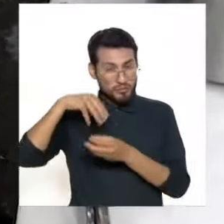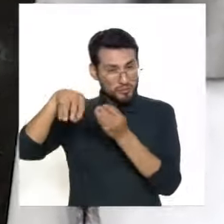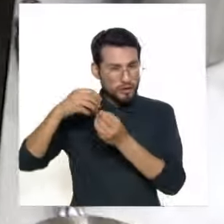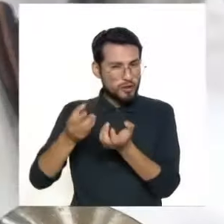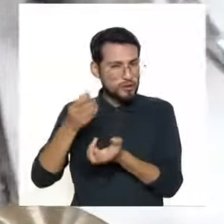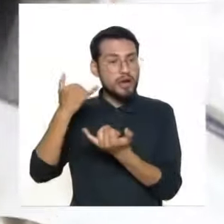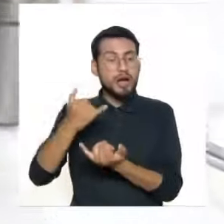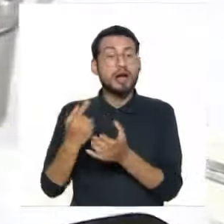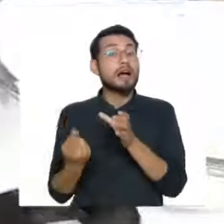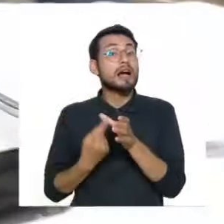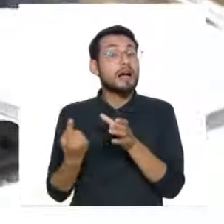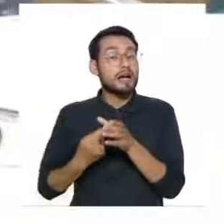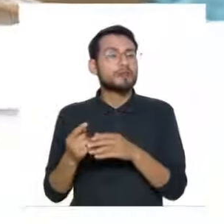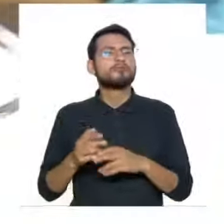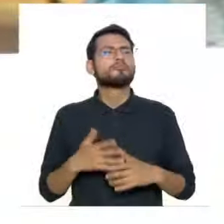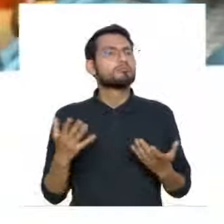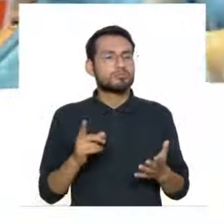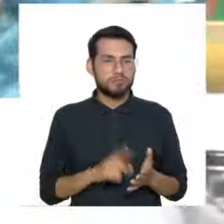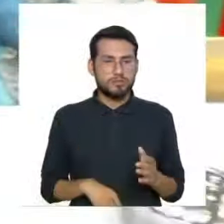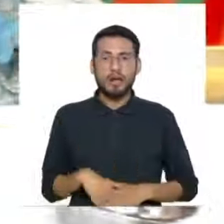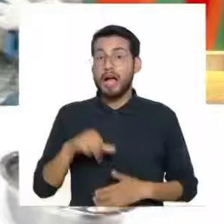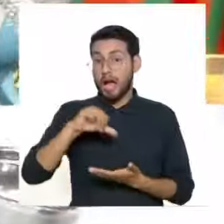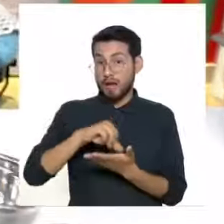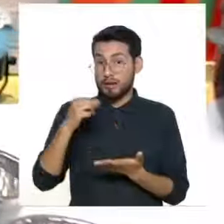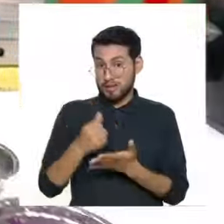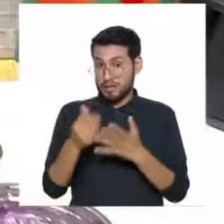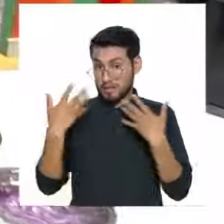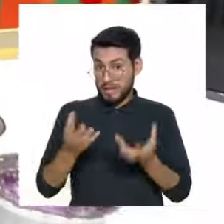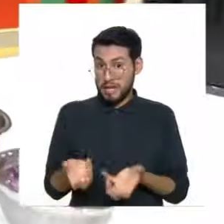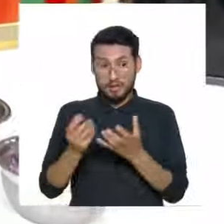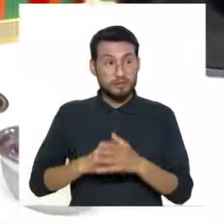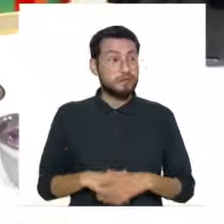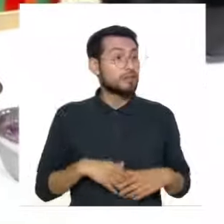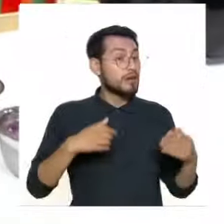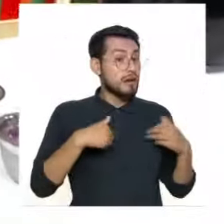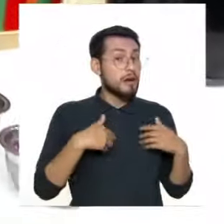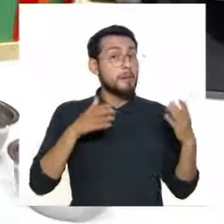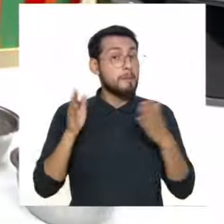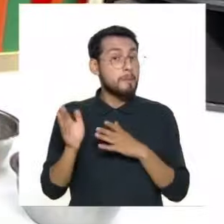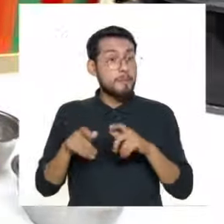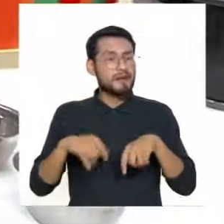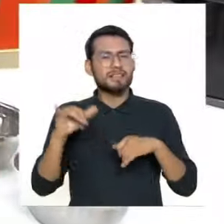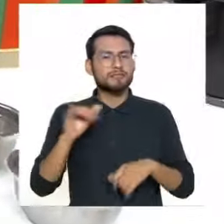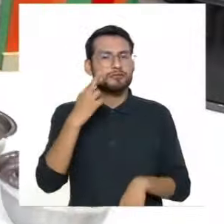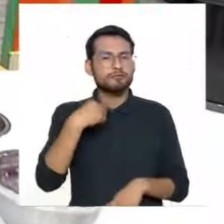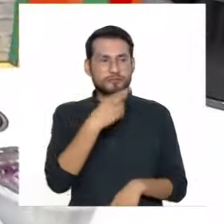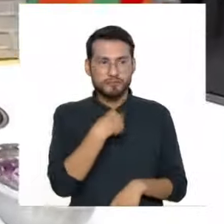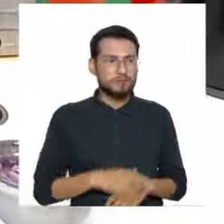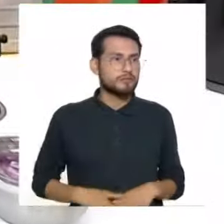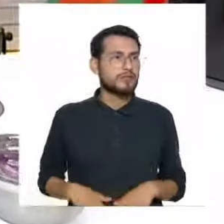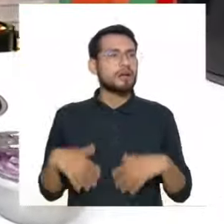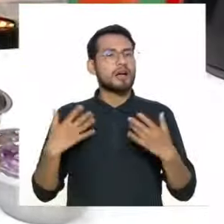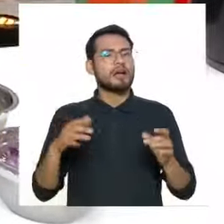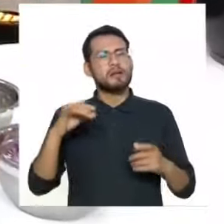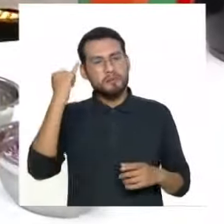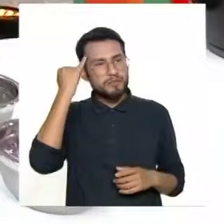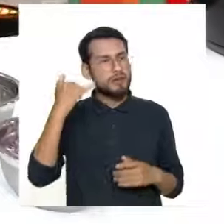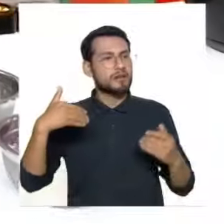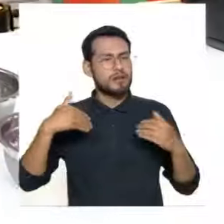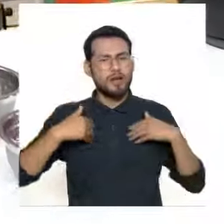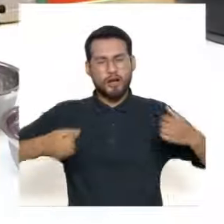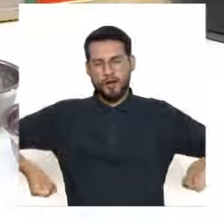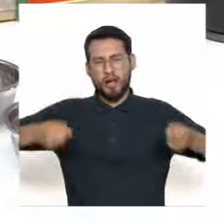se va licuar y vamos a mezclarlo con el arroz ya cocido esto es una preparación tipo restaurante o sea como imagínate puedes